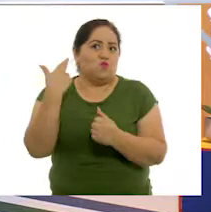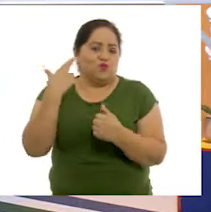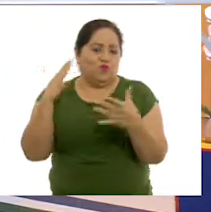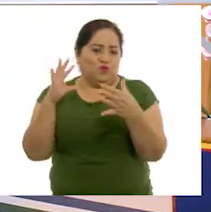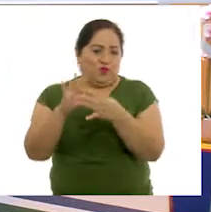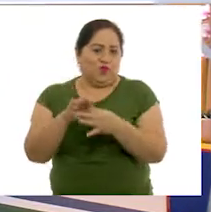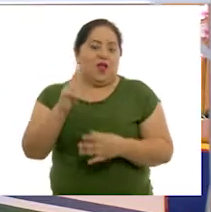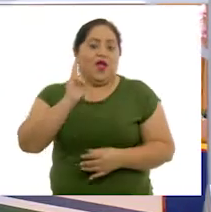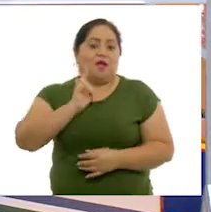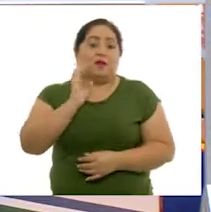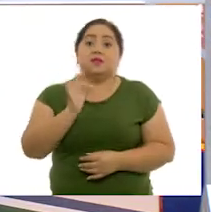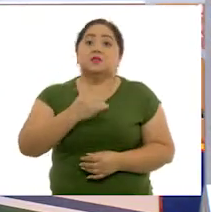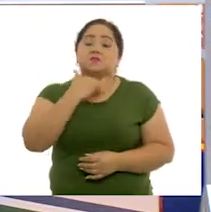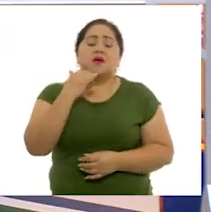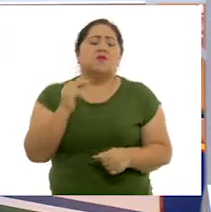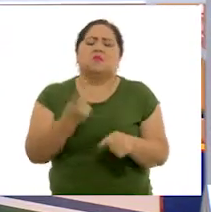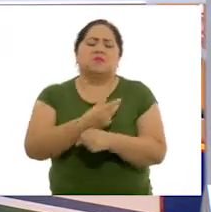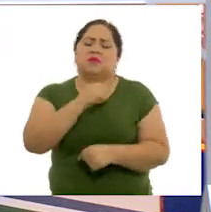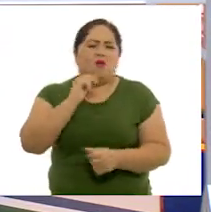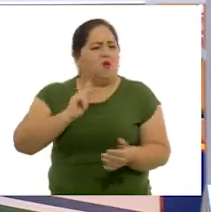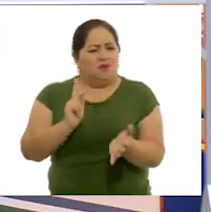hacerlo. Si nos equivocamos, no pasa nada.